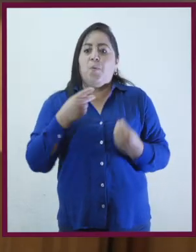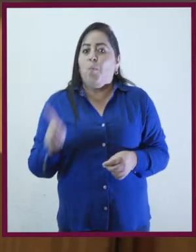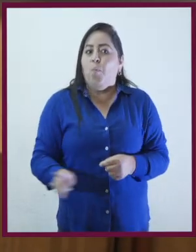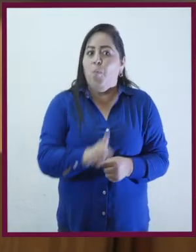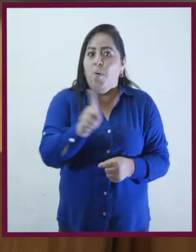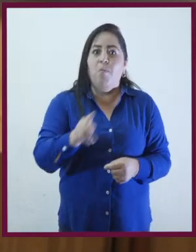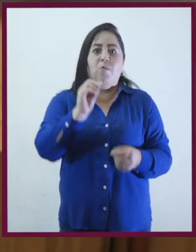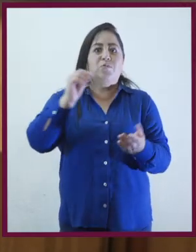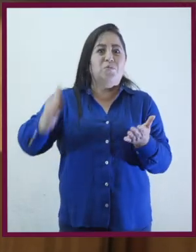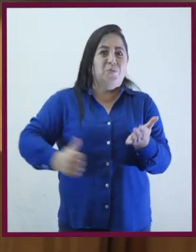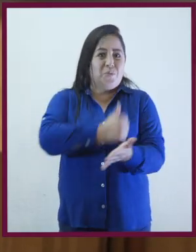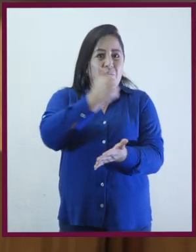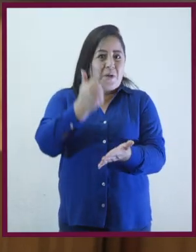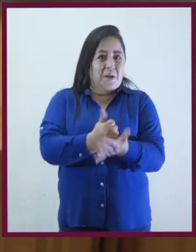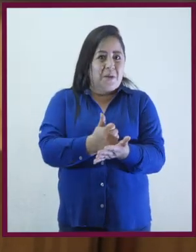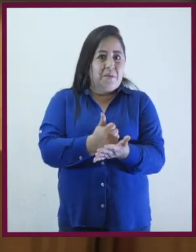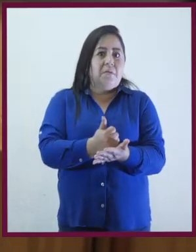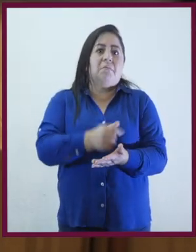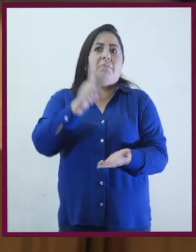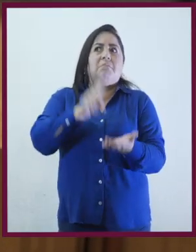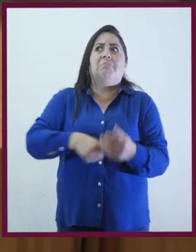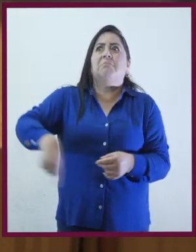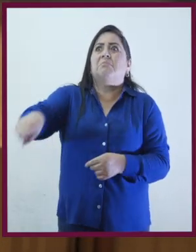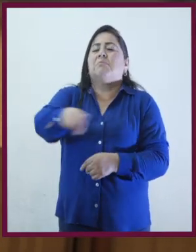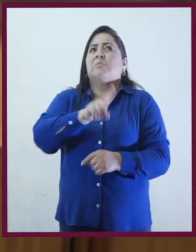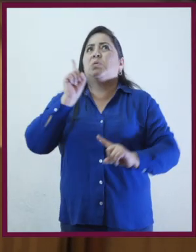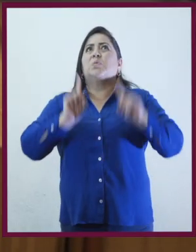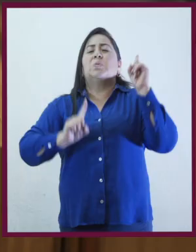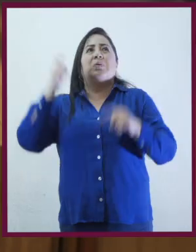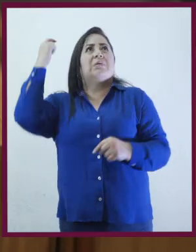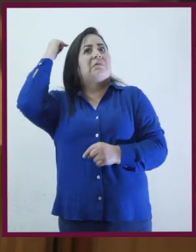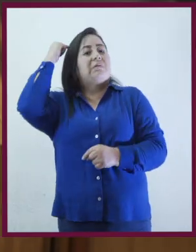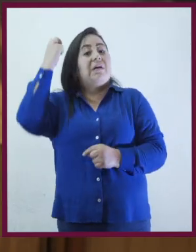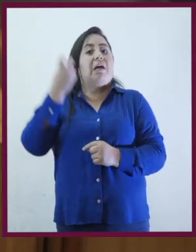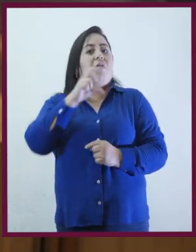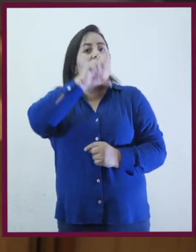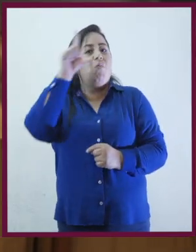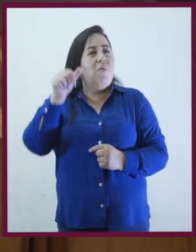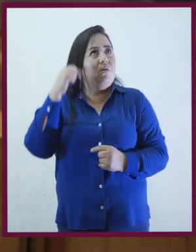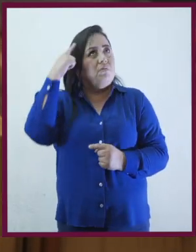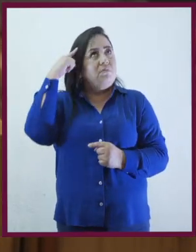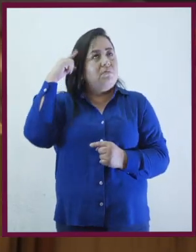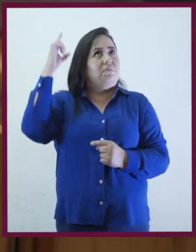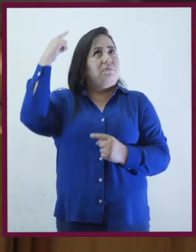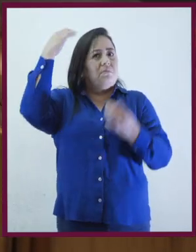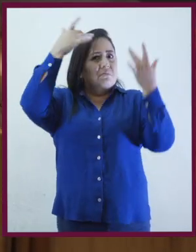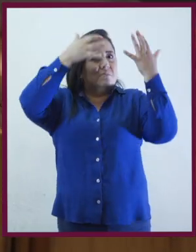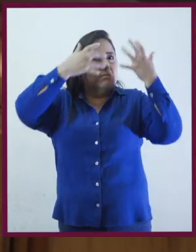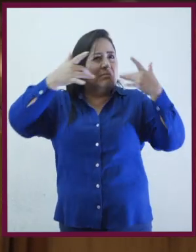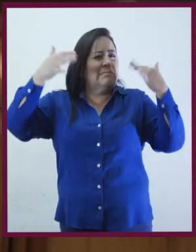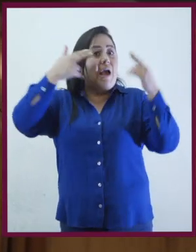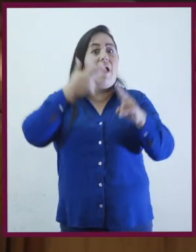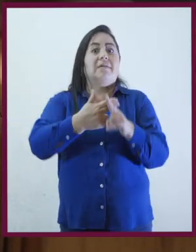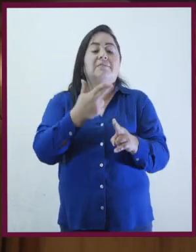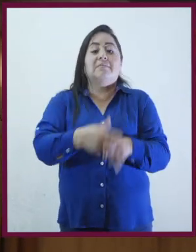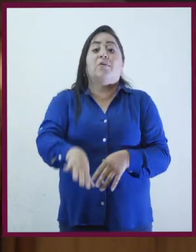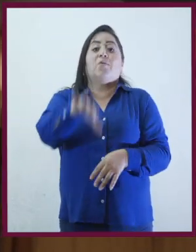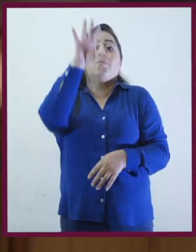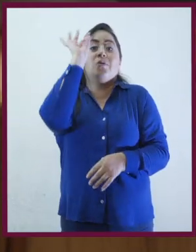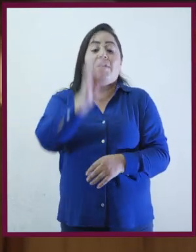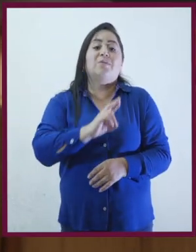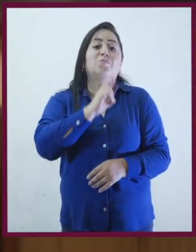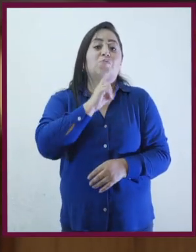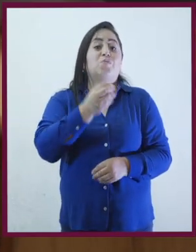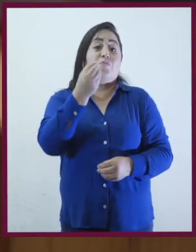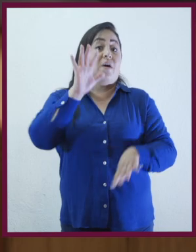o ciudades? Pues se quedaban con la duda en la cabeza y ahí daba vueltas y vueltas hasta encontrar una respuesta